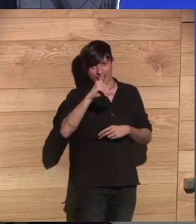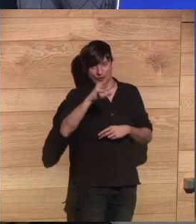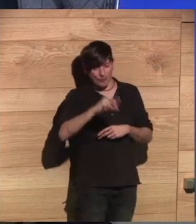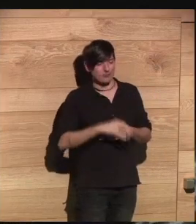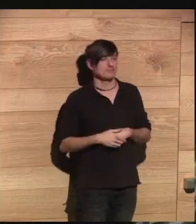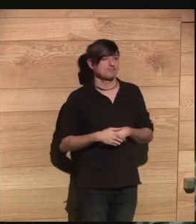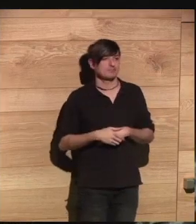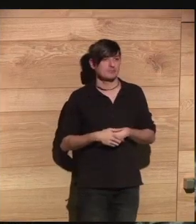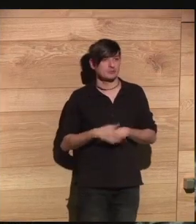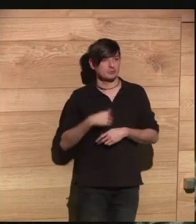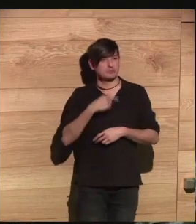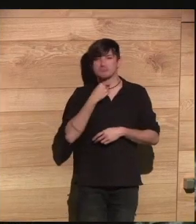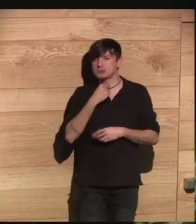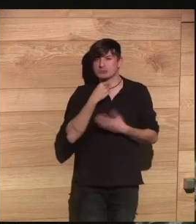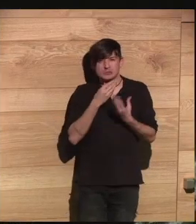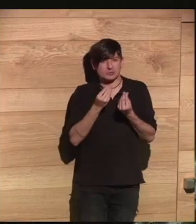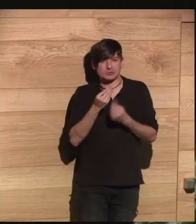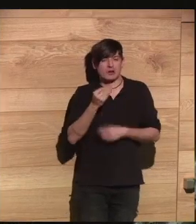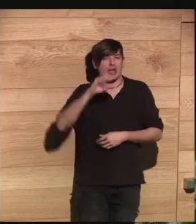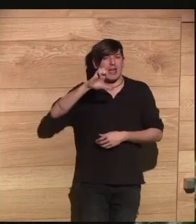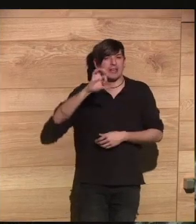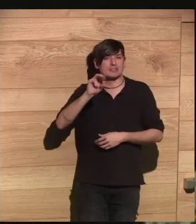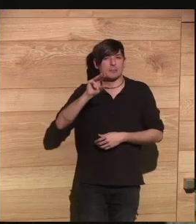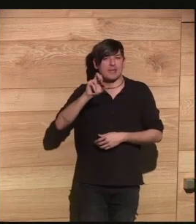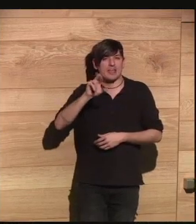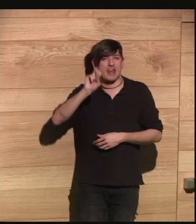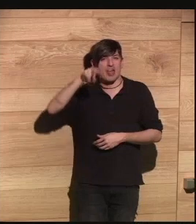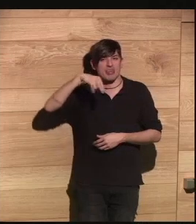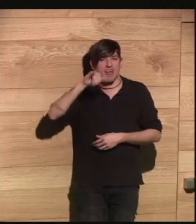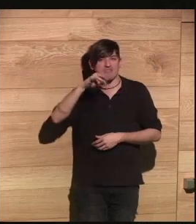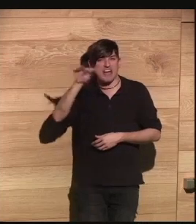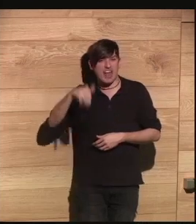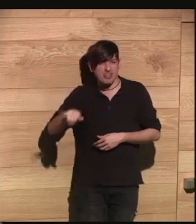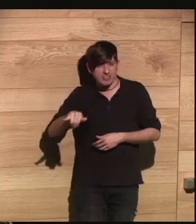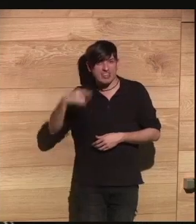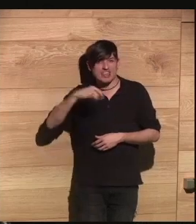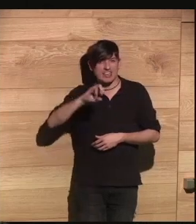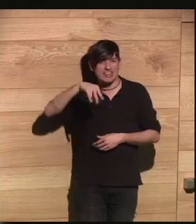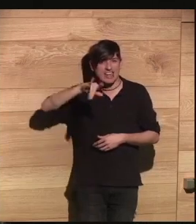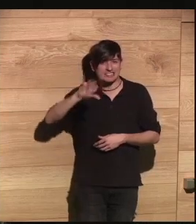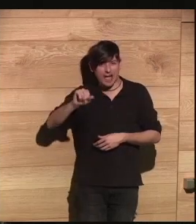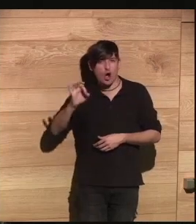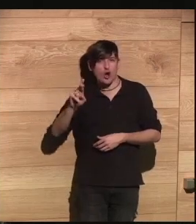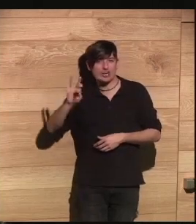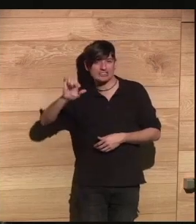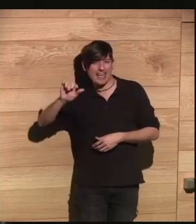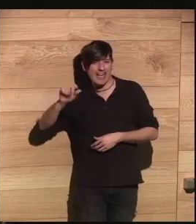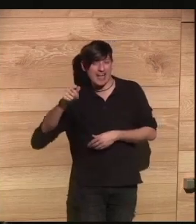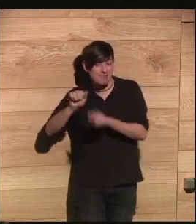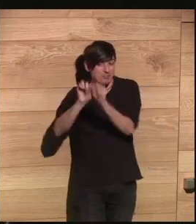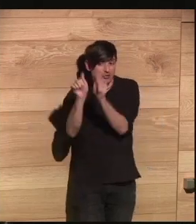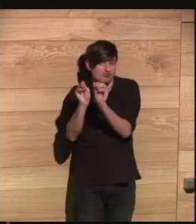Que a mí me gusta muchísimo Esperanza Fernández y Ginesa Ortega en la versión que hacen de